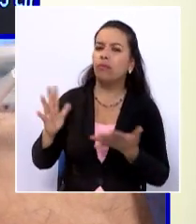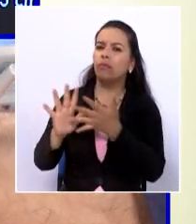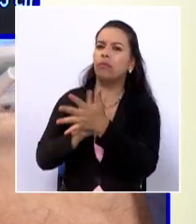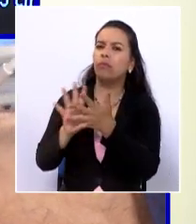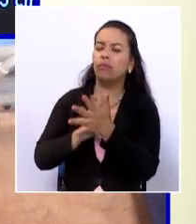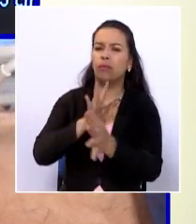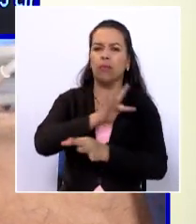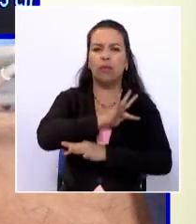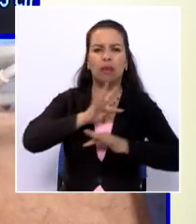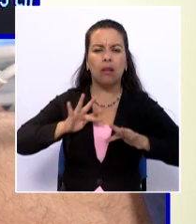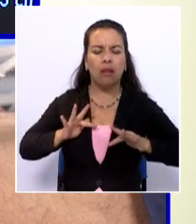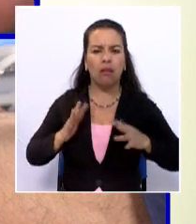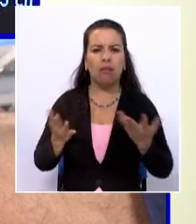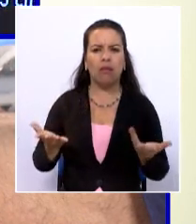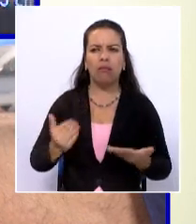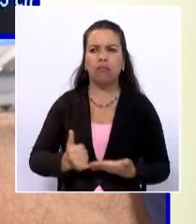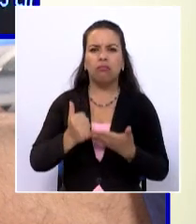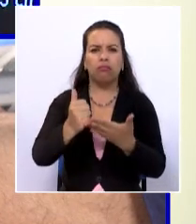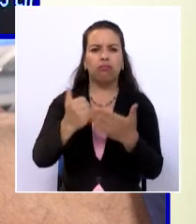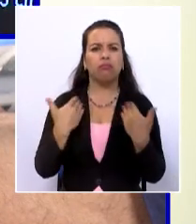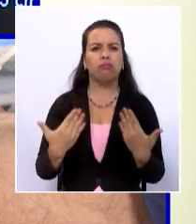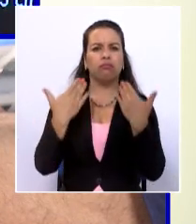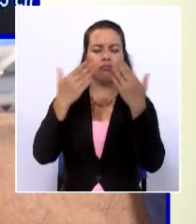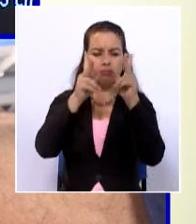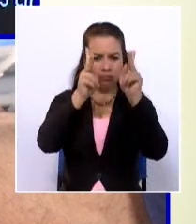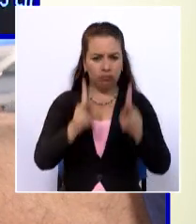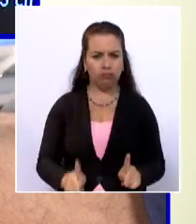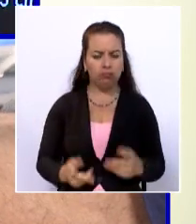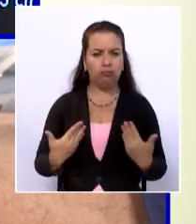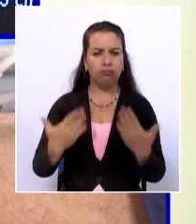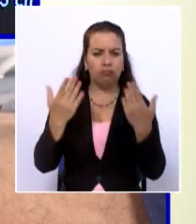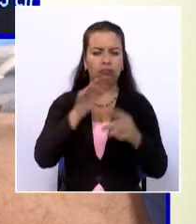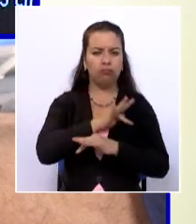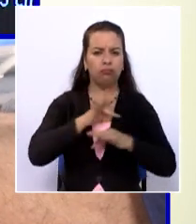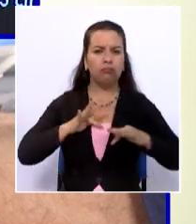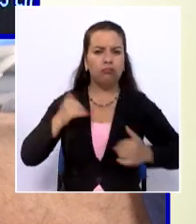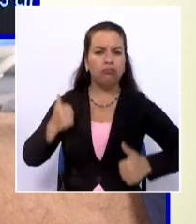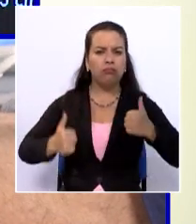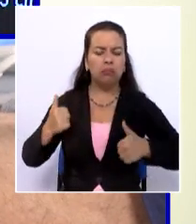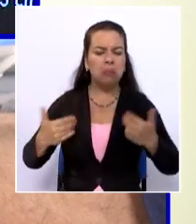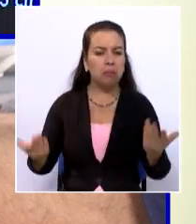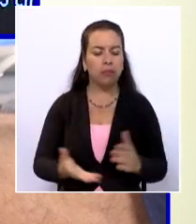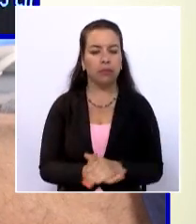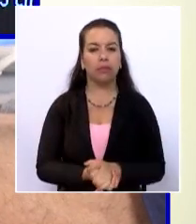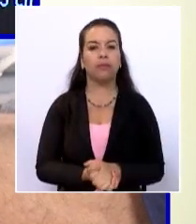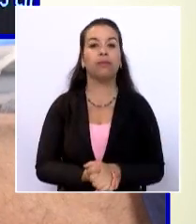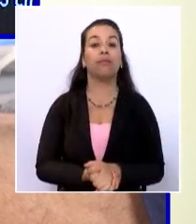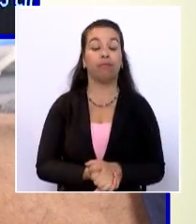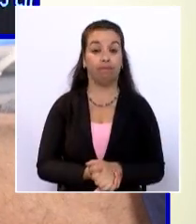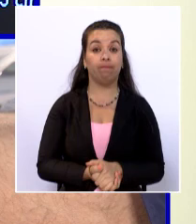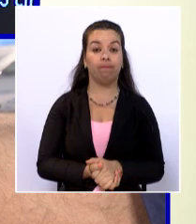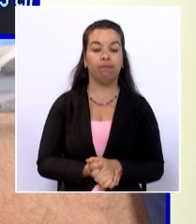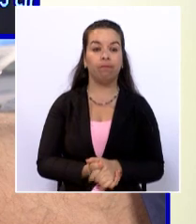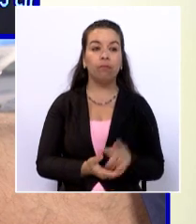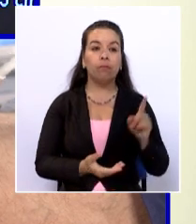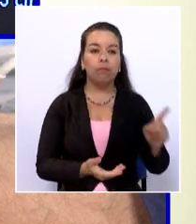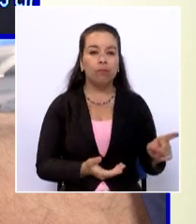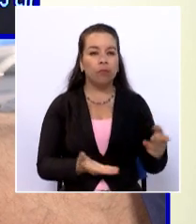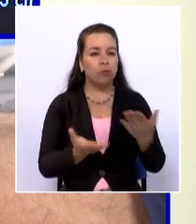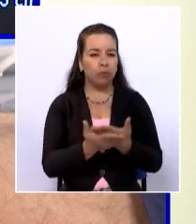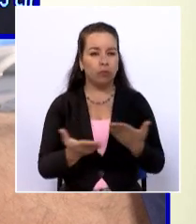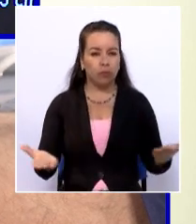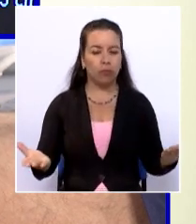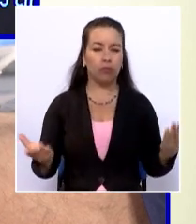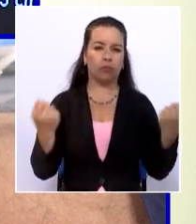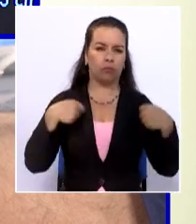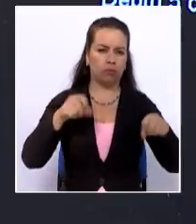terapias le podría beneficiar a un paciente como estos bueno cuando tenemos este tipo de patologías que llega al